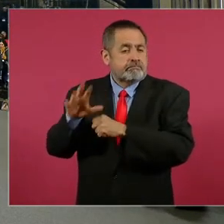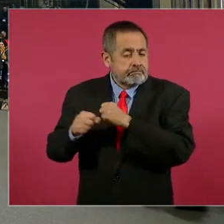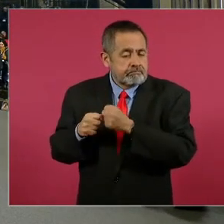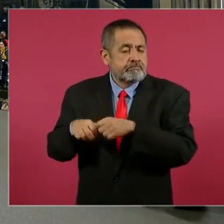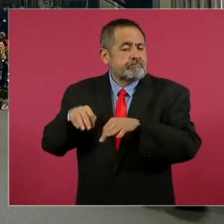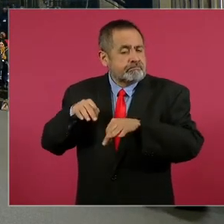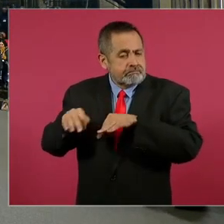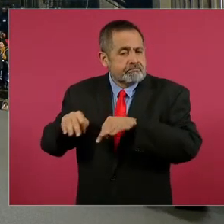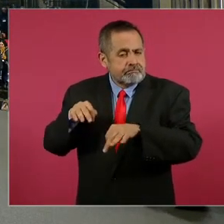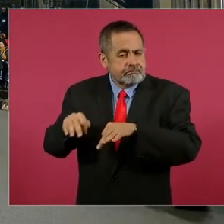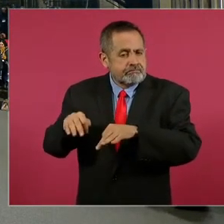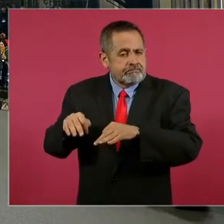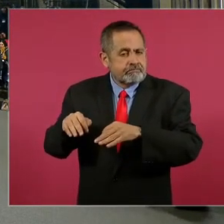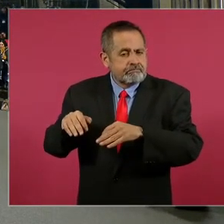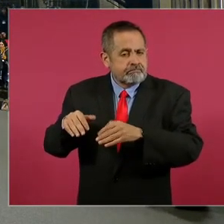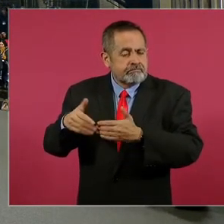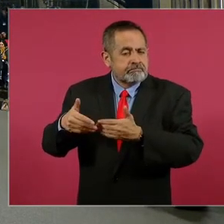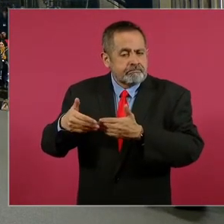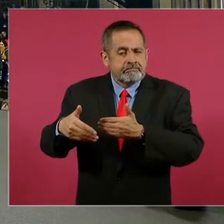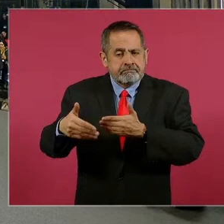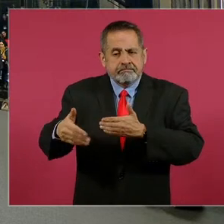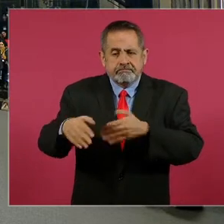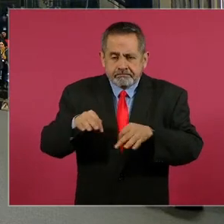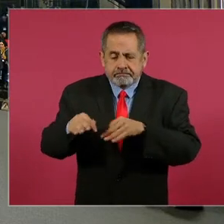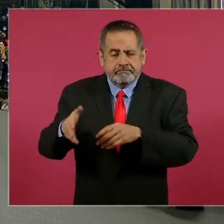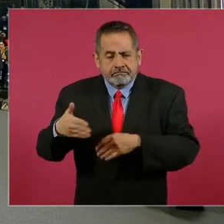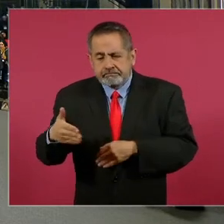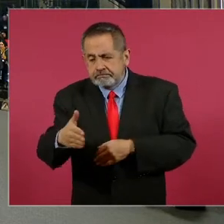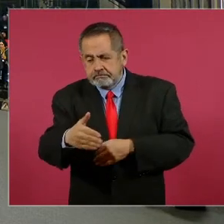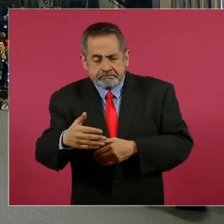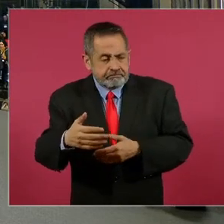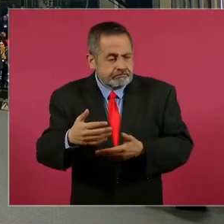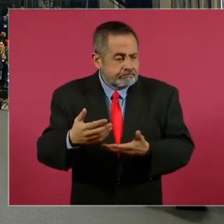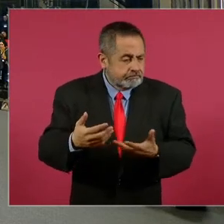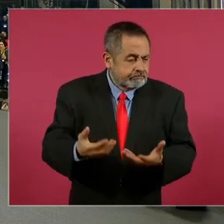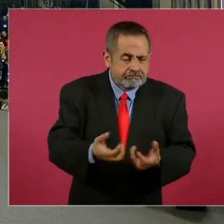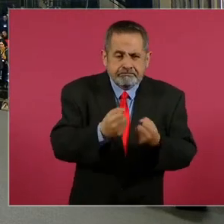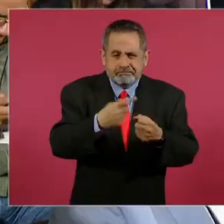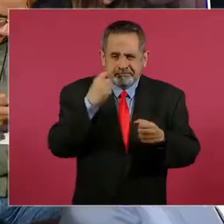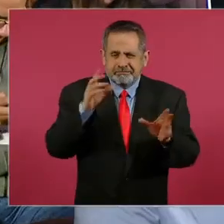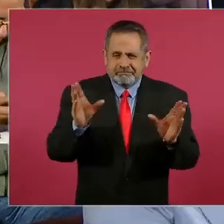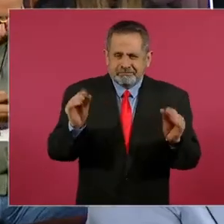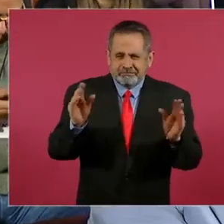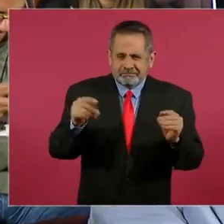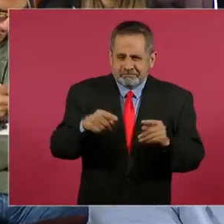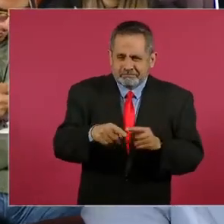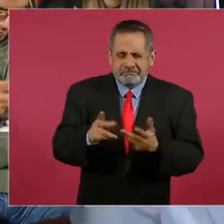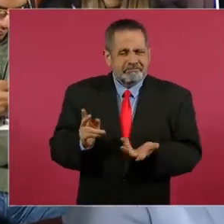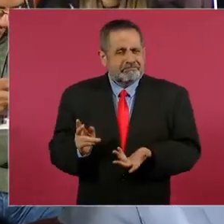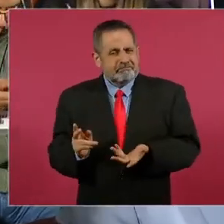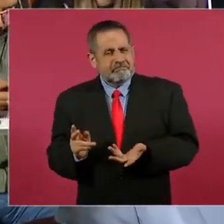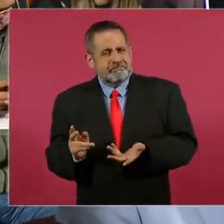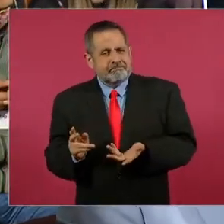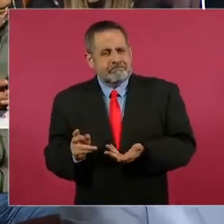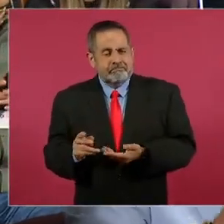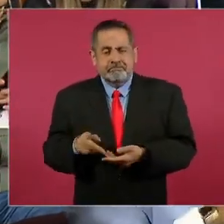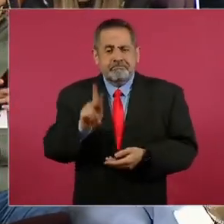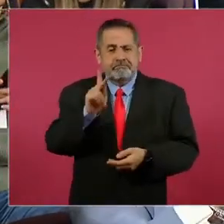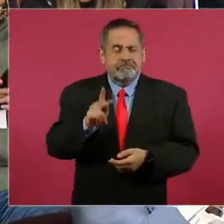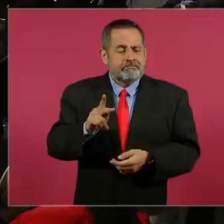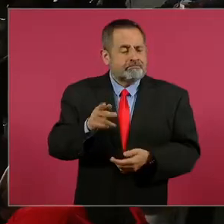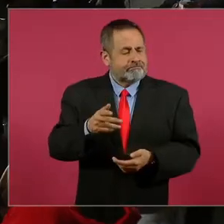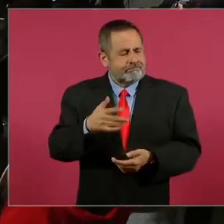estado en la pesca de esta especie marina. Lo que más sorprende es que esta